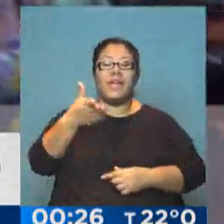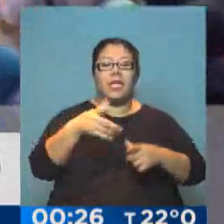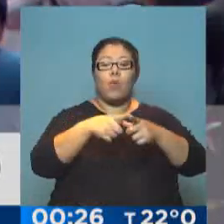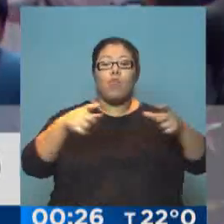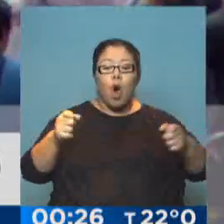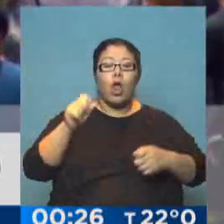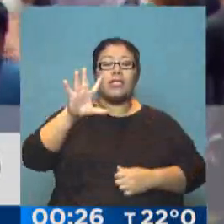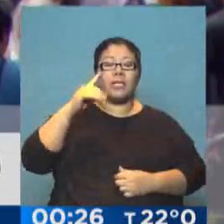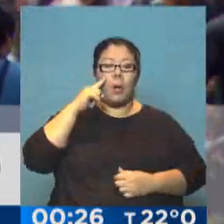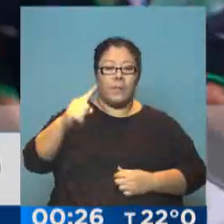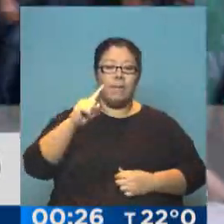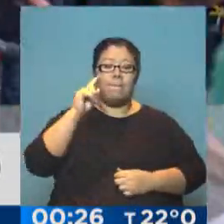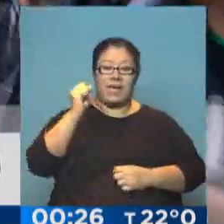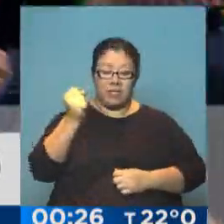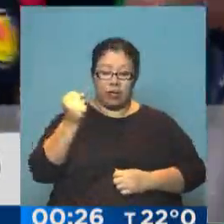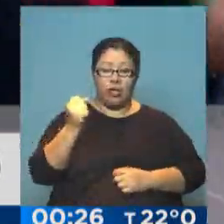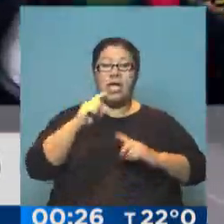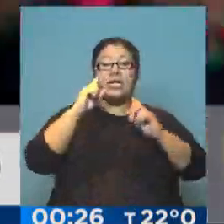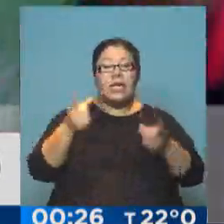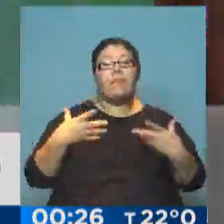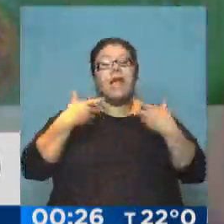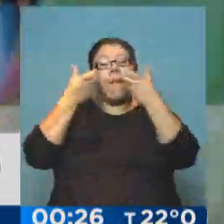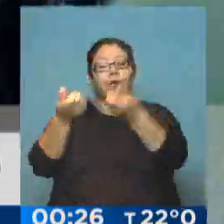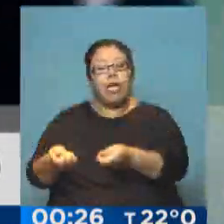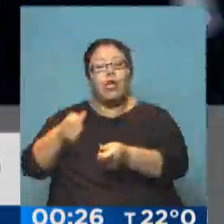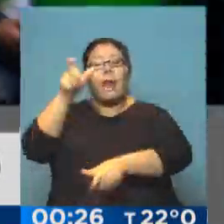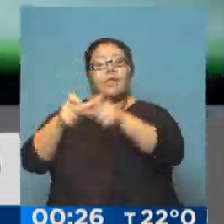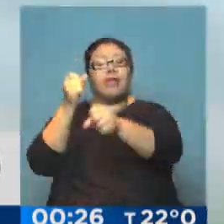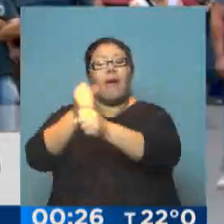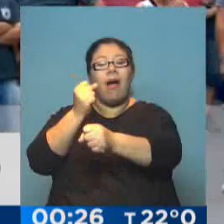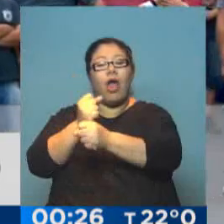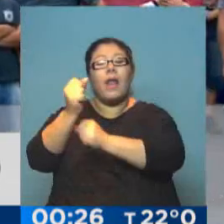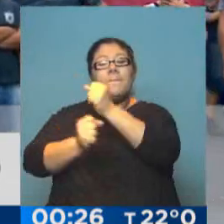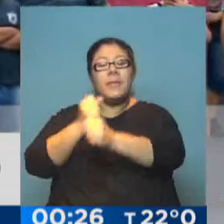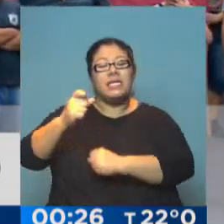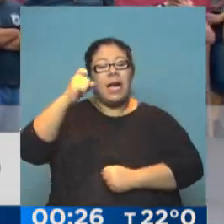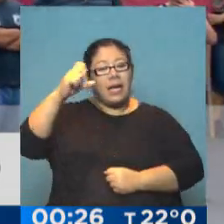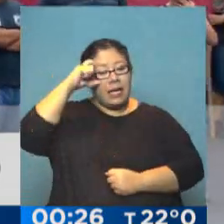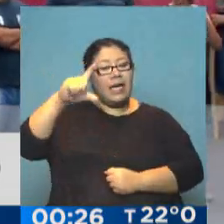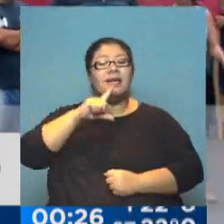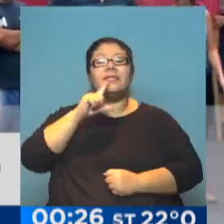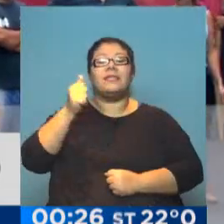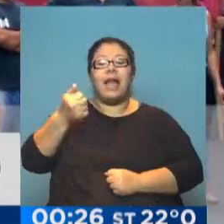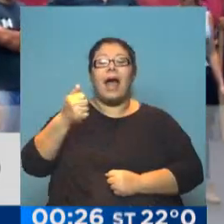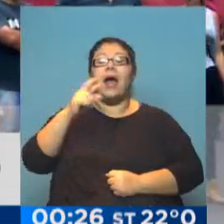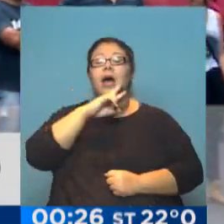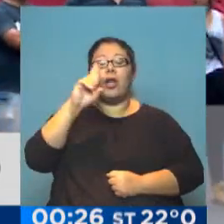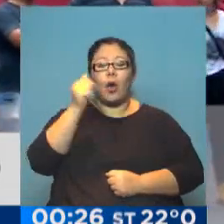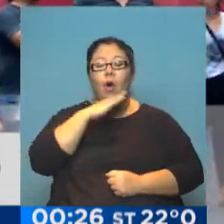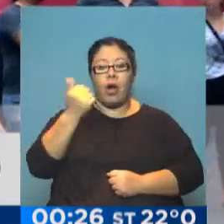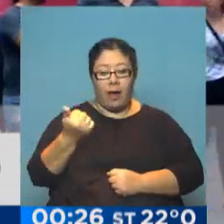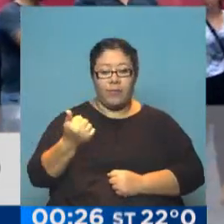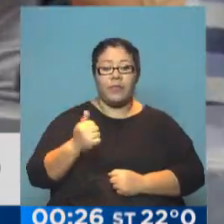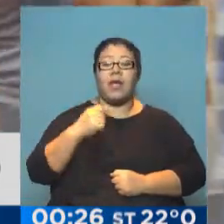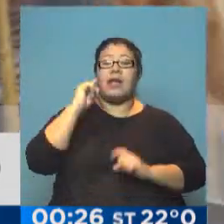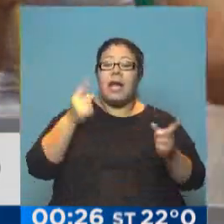de Cresta Roja. Los dirigentes aseguran que tanto el gobierno nacional como el de la ciudad tienen la plata suficiente como para pagarles por